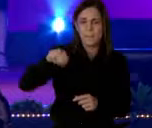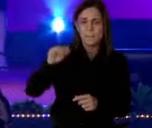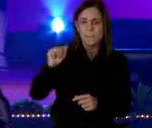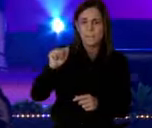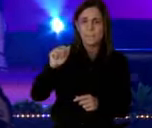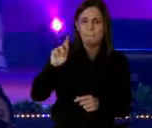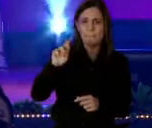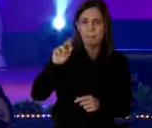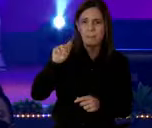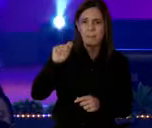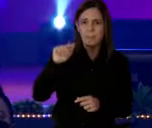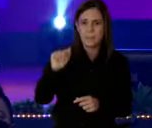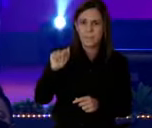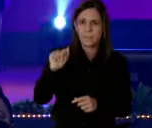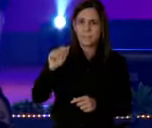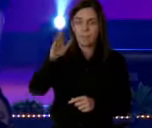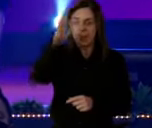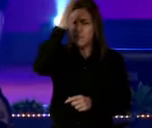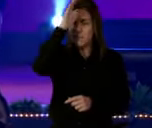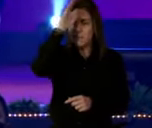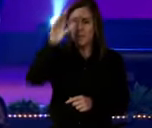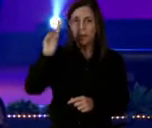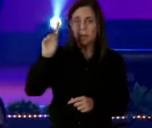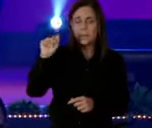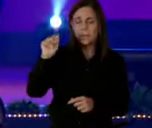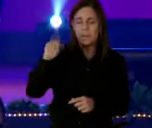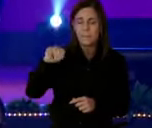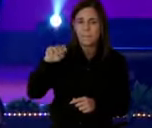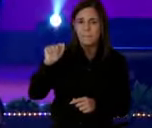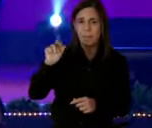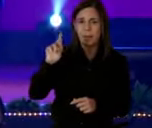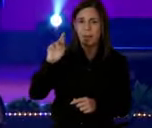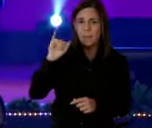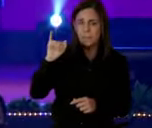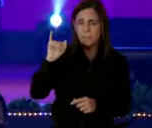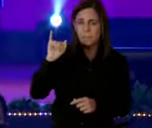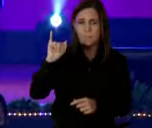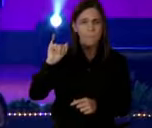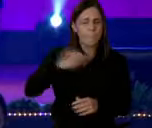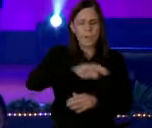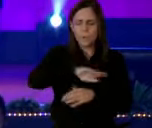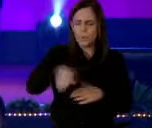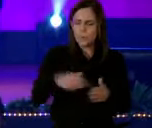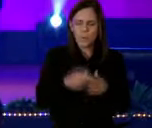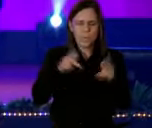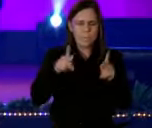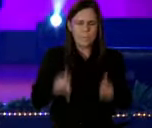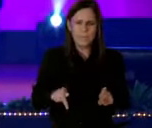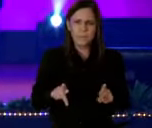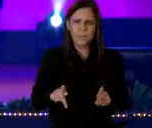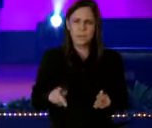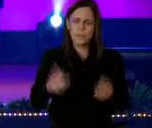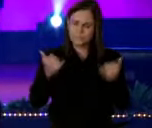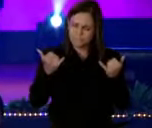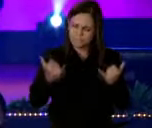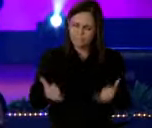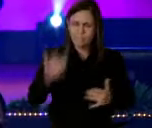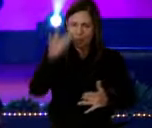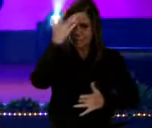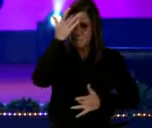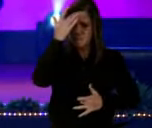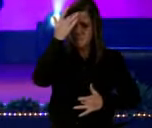Si usted tiene alguna persona, solo levante su manita como punto de contacto, ¿verdad? Eso es, Padre, todas esas vidas que tú las